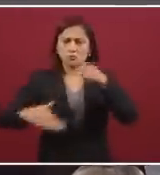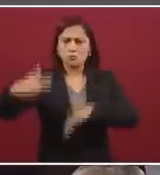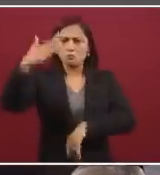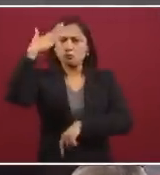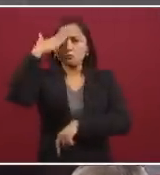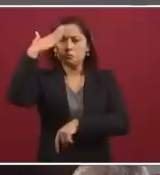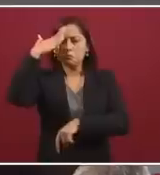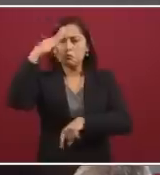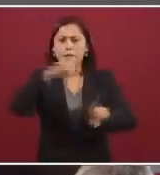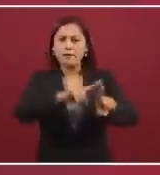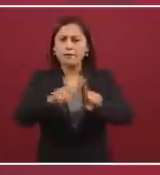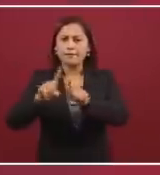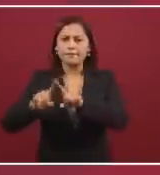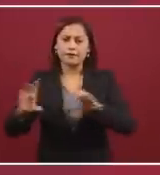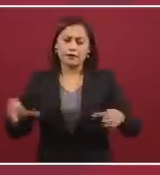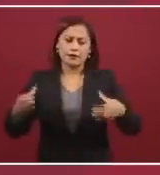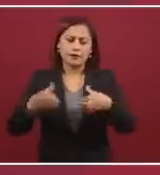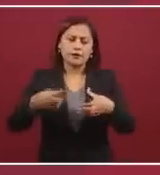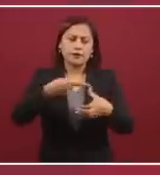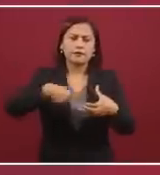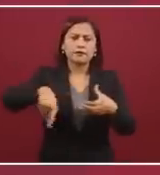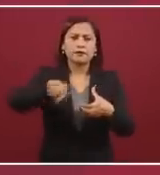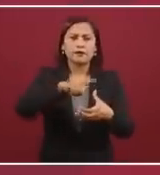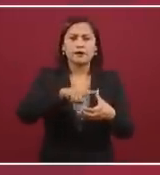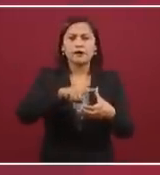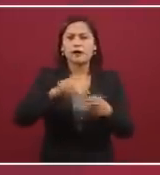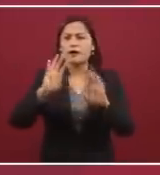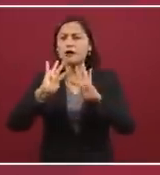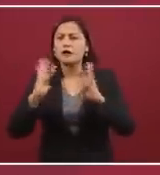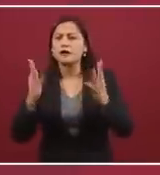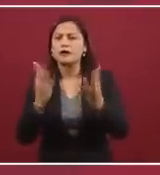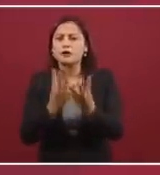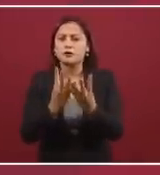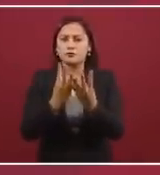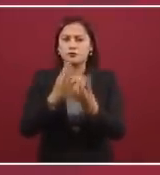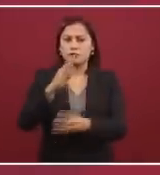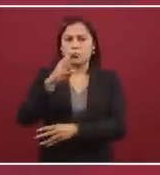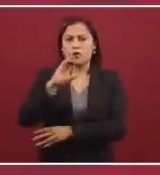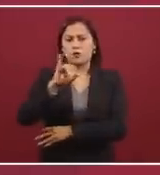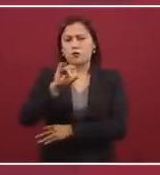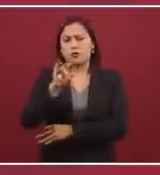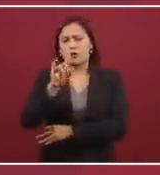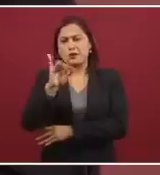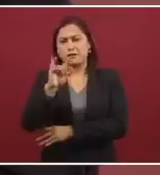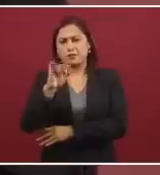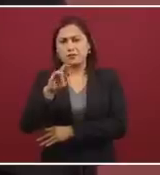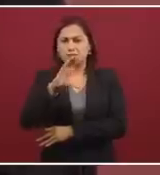miembros del consejo de la judicatura llevar a cabo